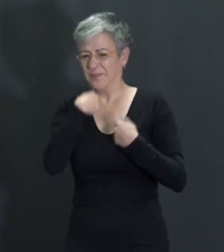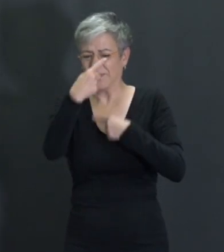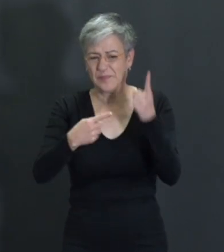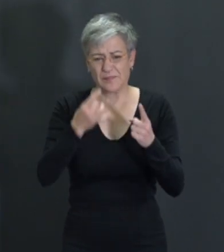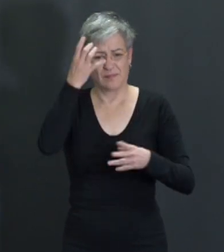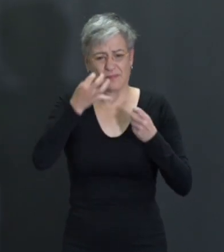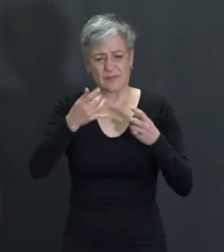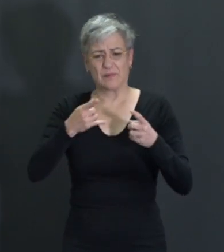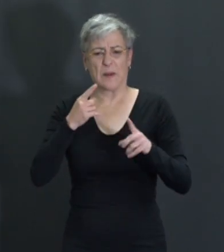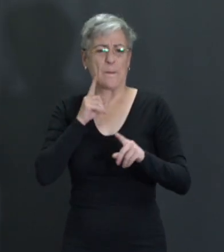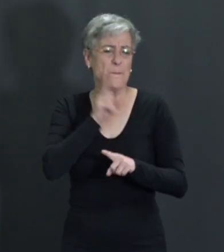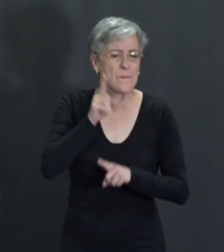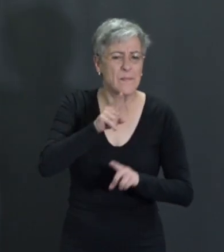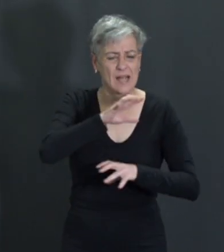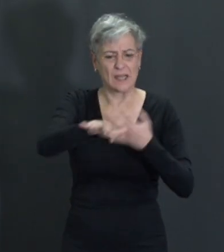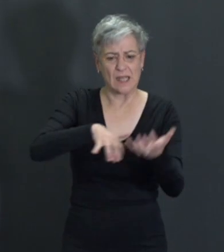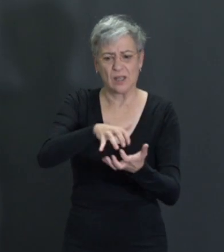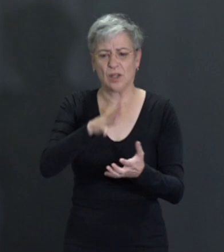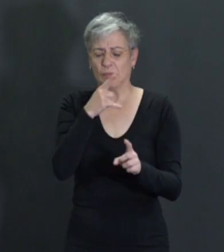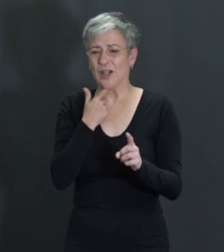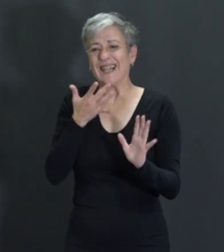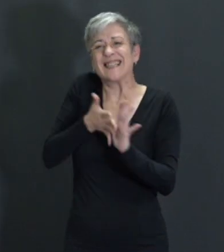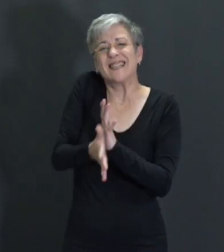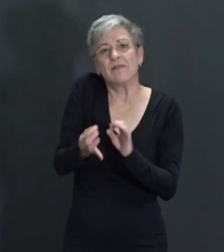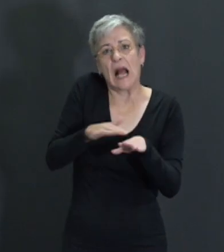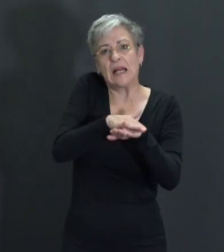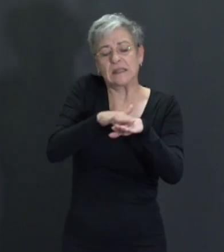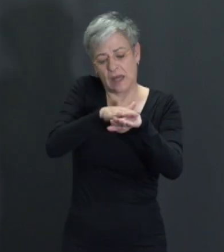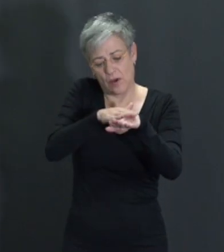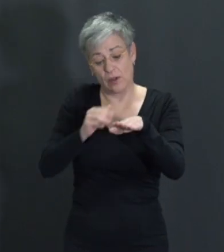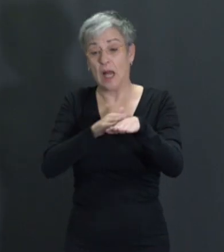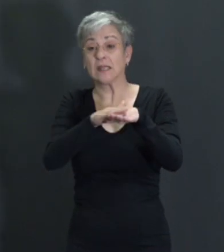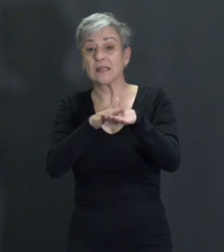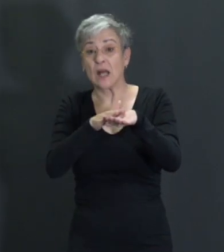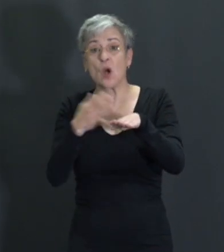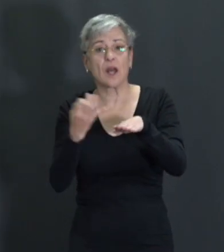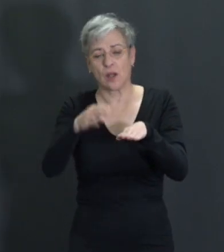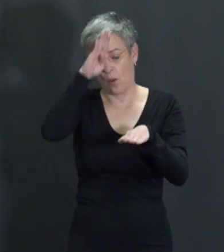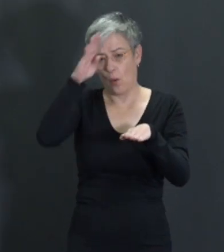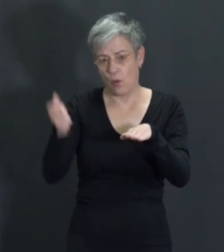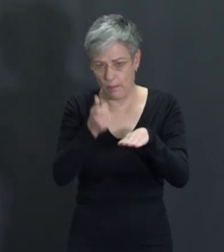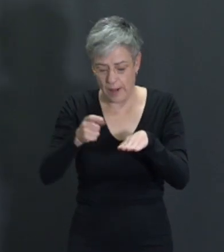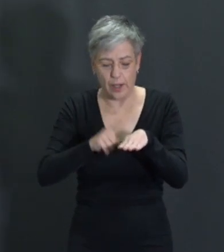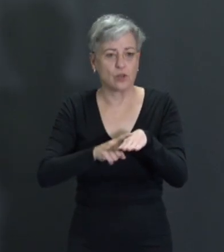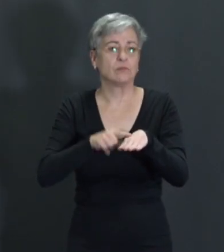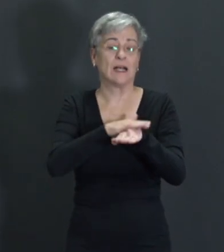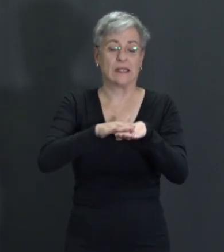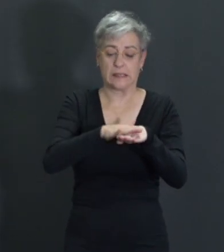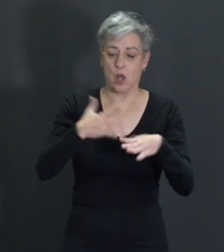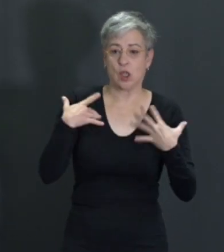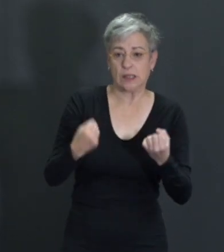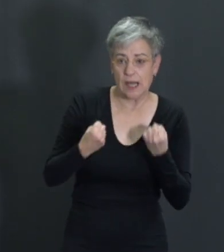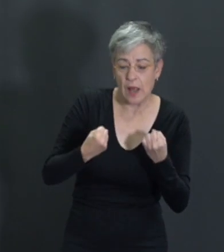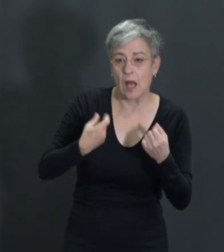intoxicando sobre lo que significa el Estado, les diré que el Estado son los bomberos, es la sanidad, son los maestros,